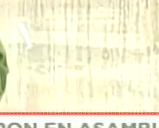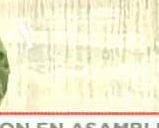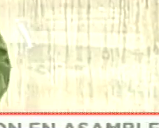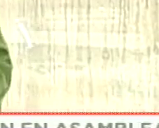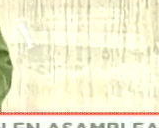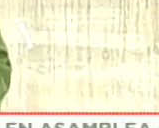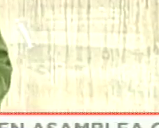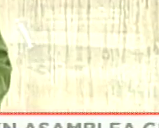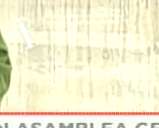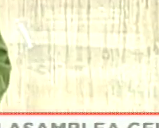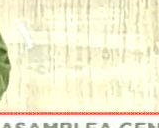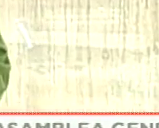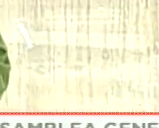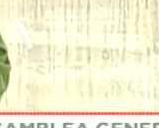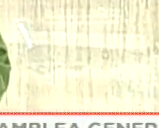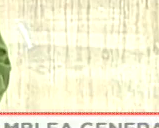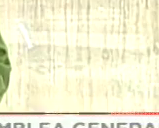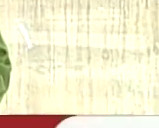Buenas tardes, Venezuela.